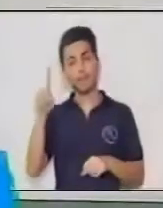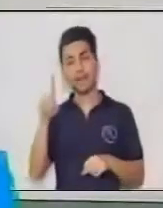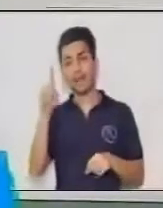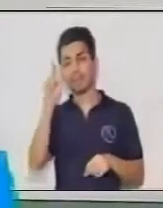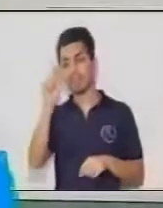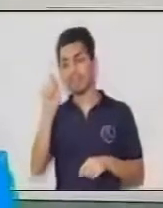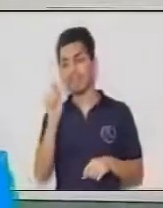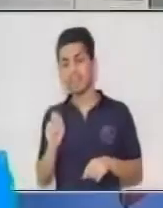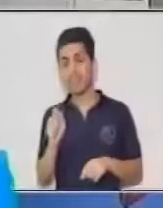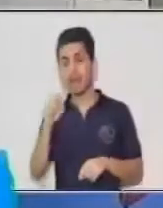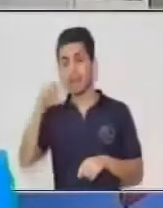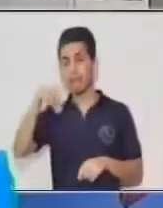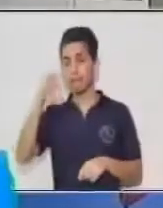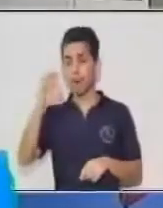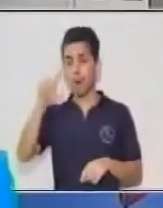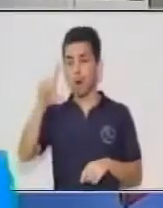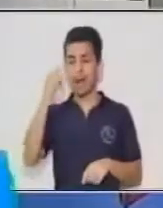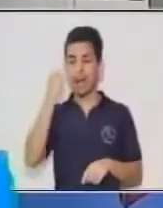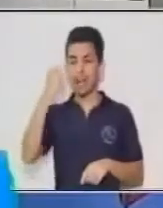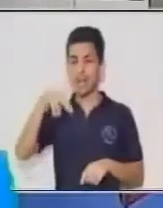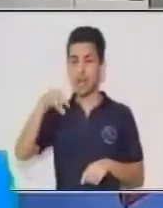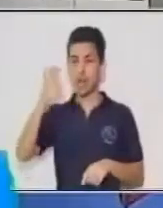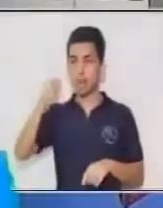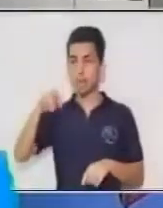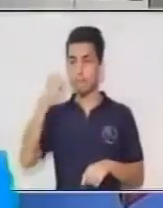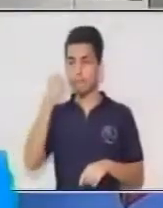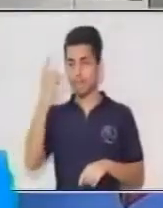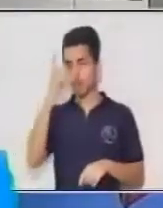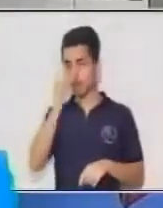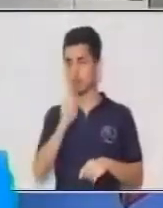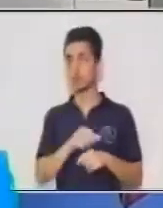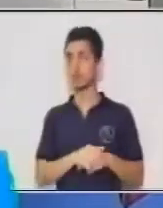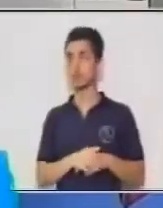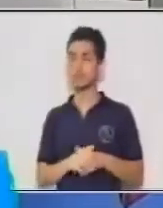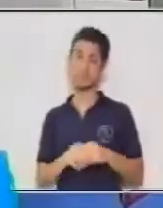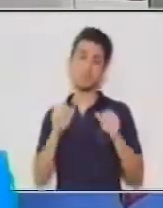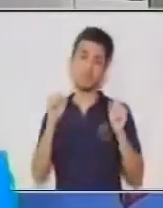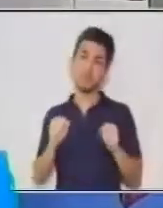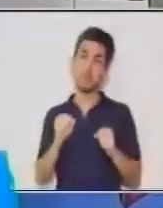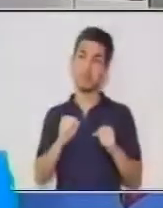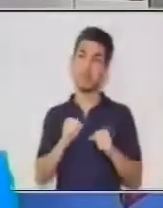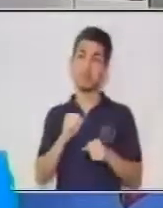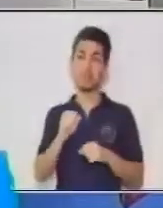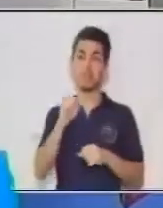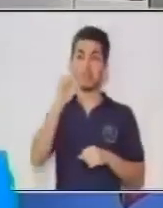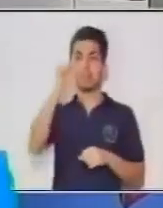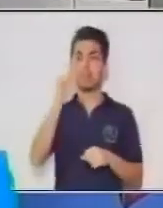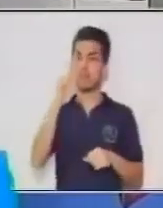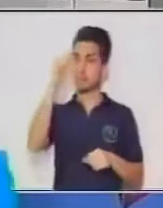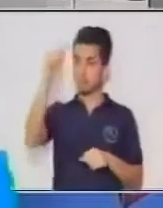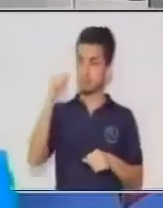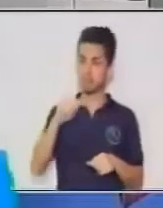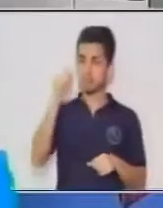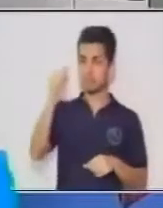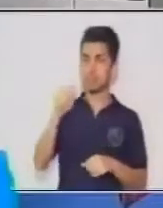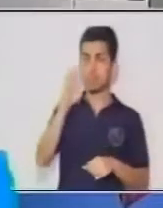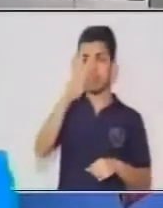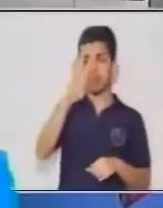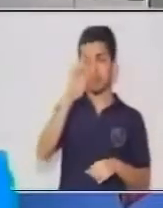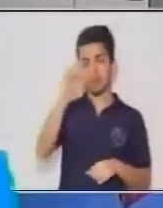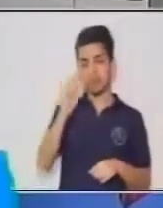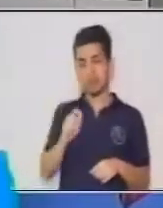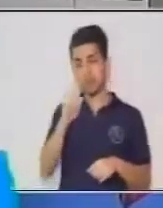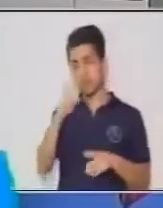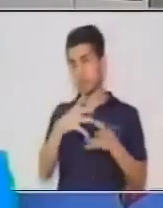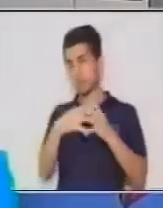polinomios. Pero también lo pudimos haber encontrado así. Haber dividido los coeficientes. 4 dividido